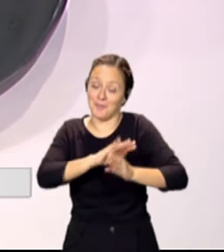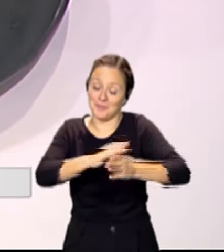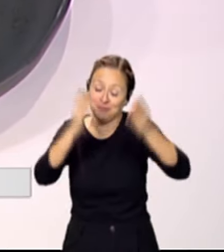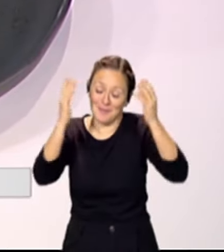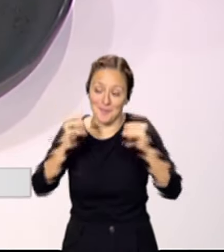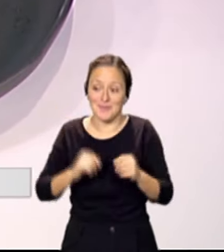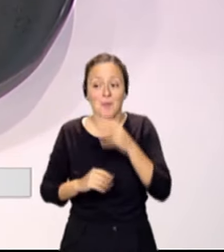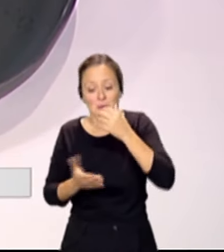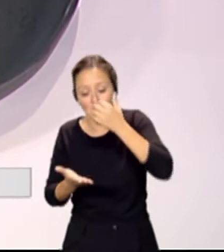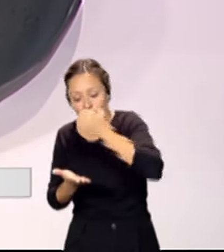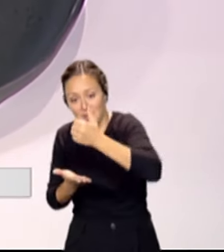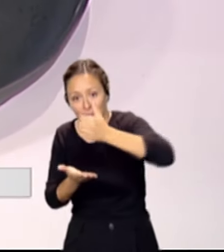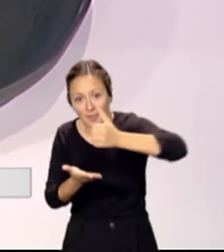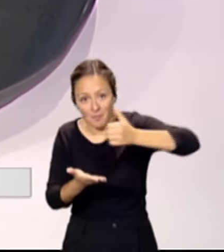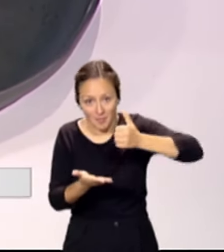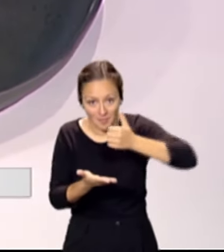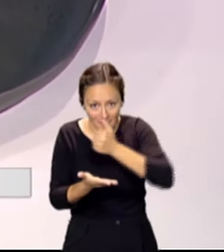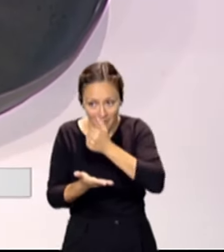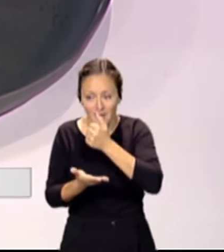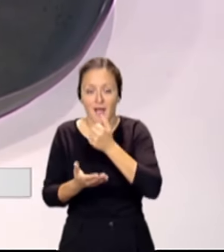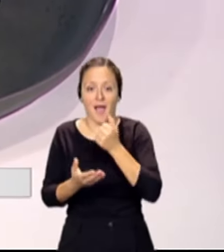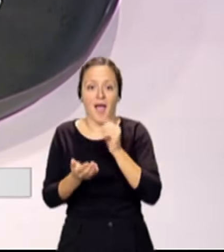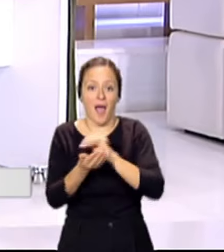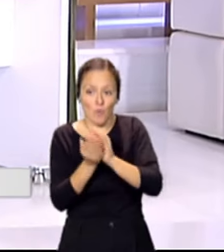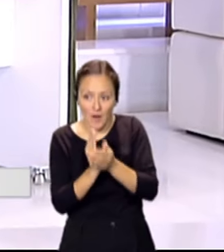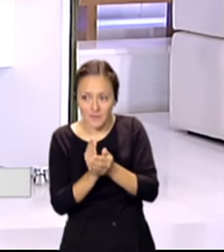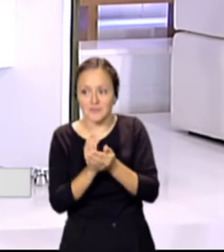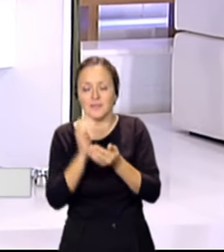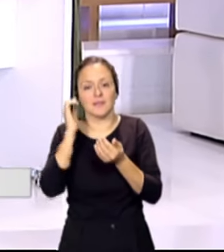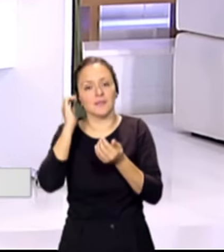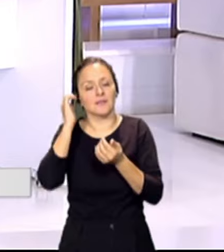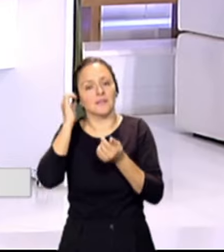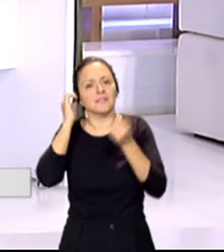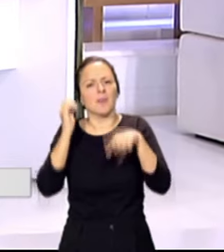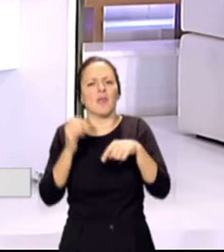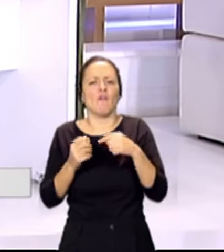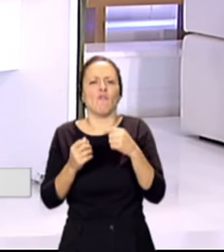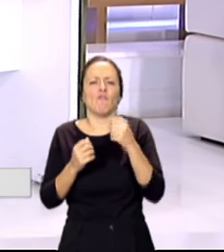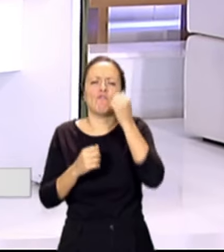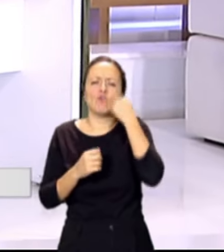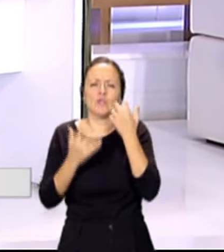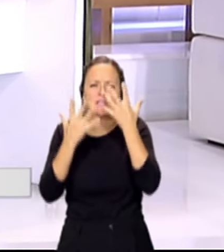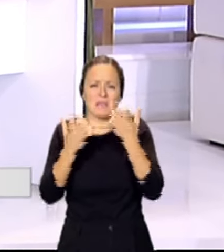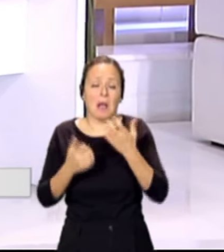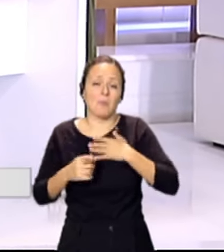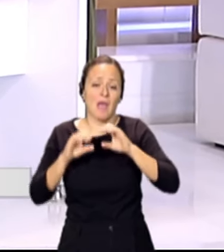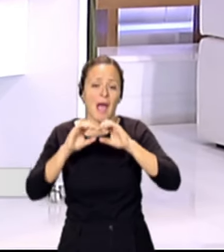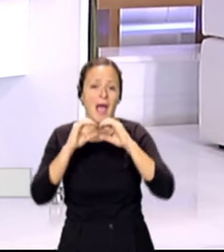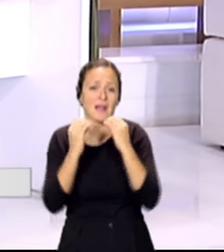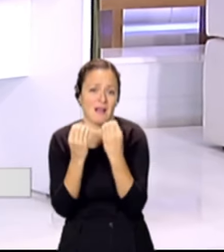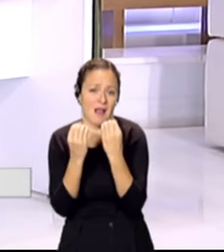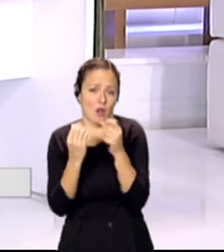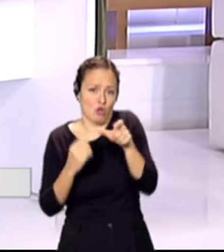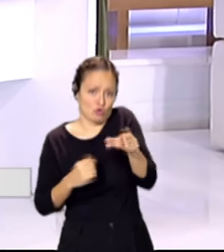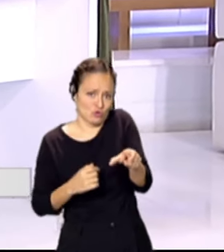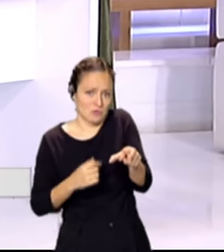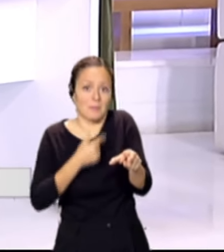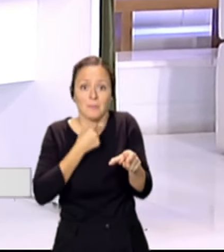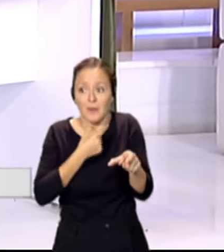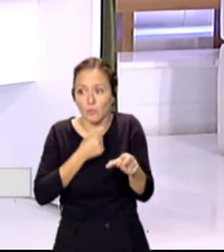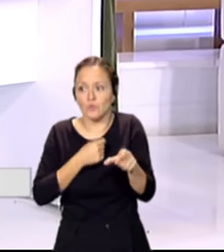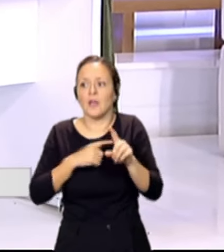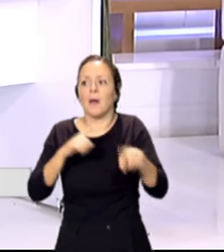aguacate y ahora vamos a poner por aquí un par de frutitos secos aí me gusta poner anacardos y vamos a poner ahora